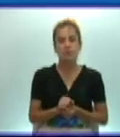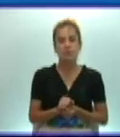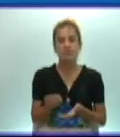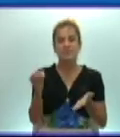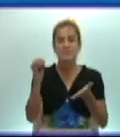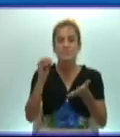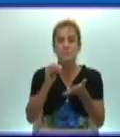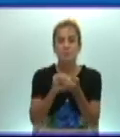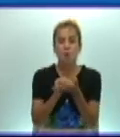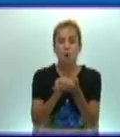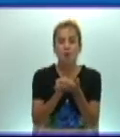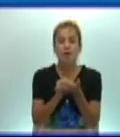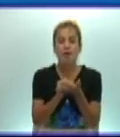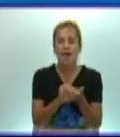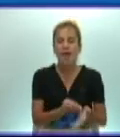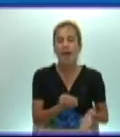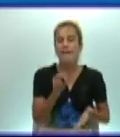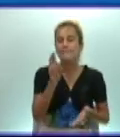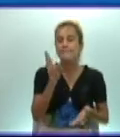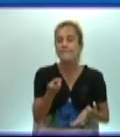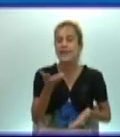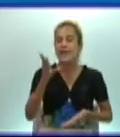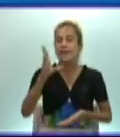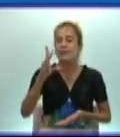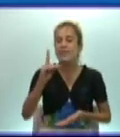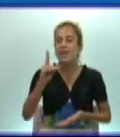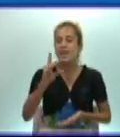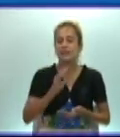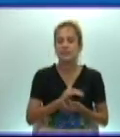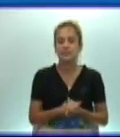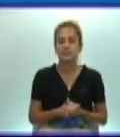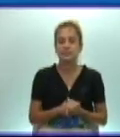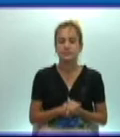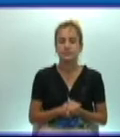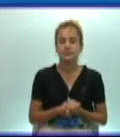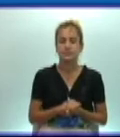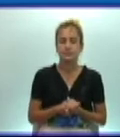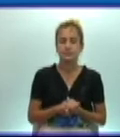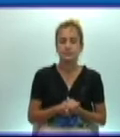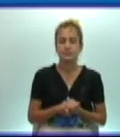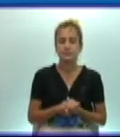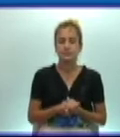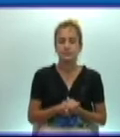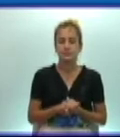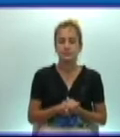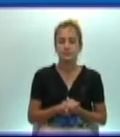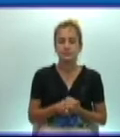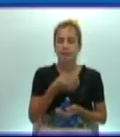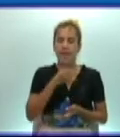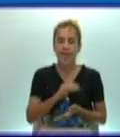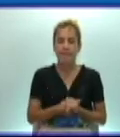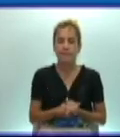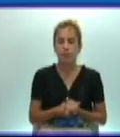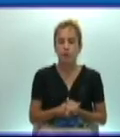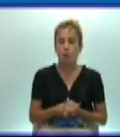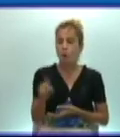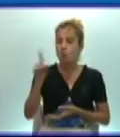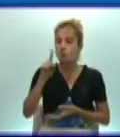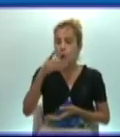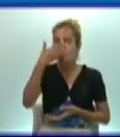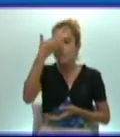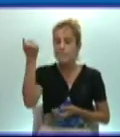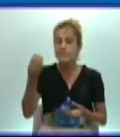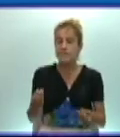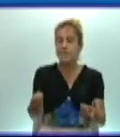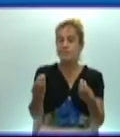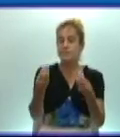escribe en abreviatura PD. En este caso significa postdata. Por ejemplo, no olvides traer el